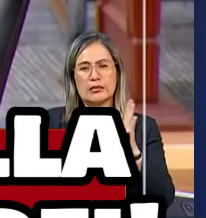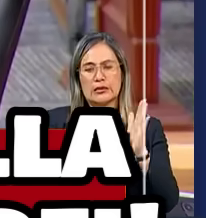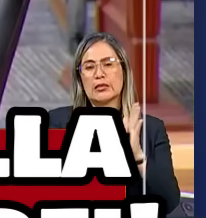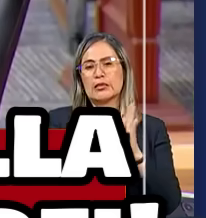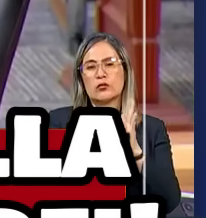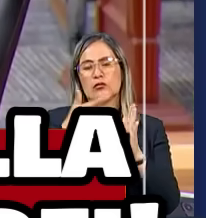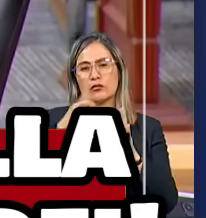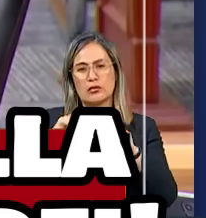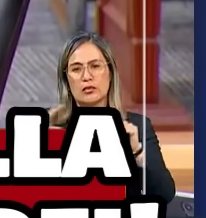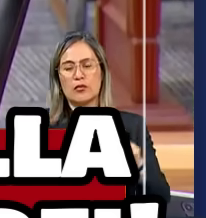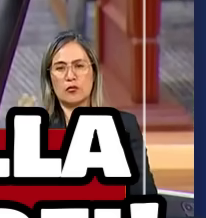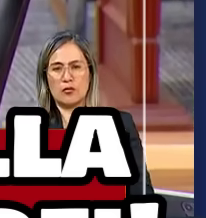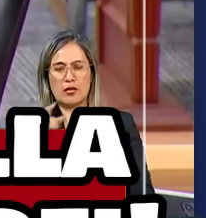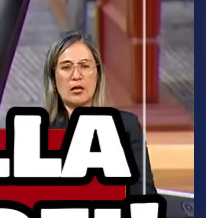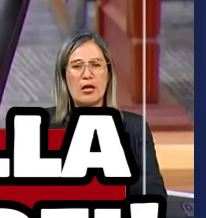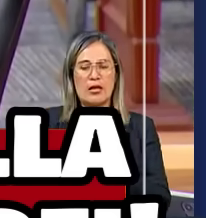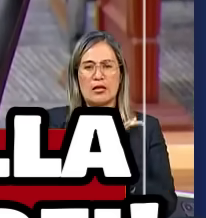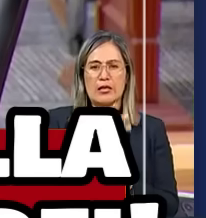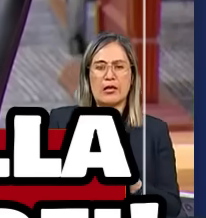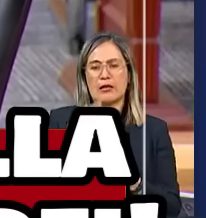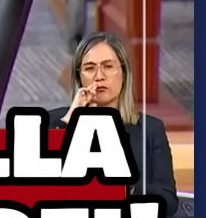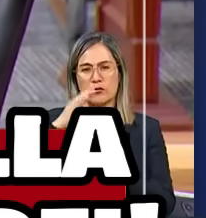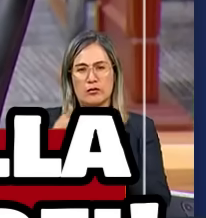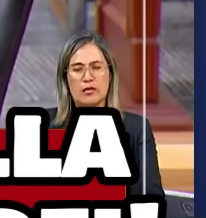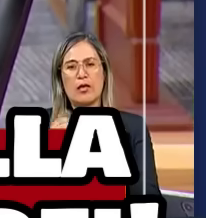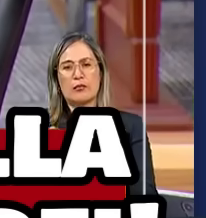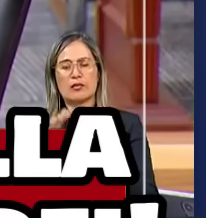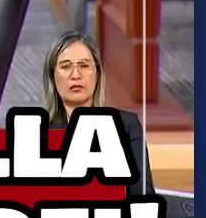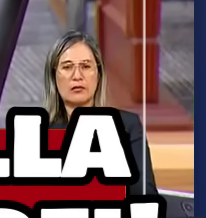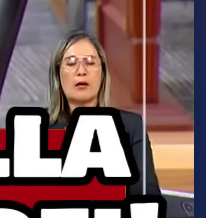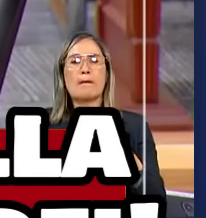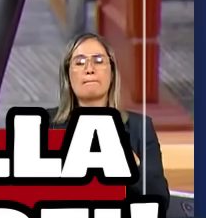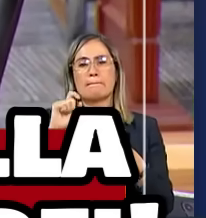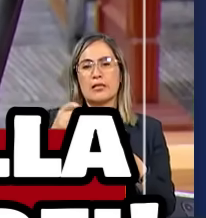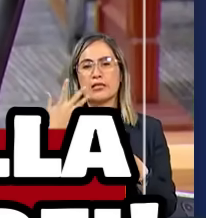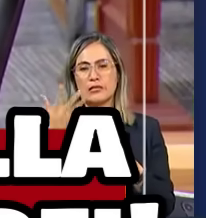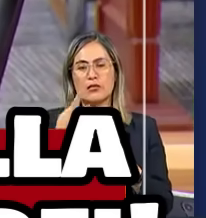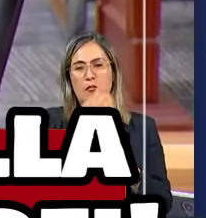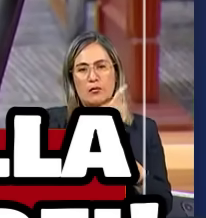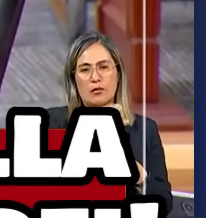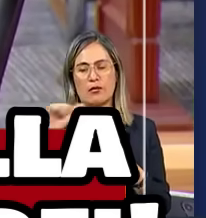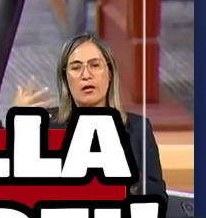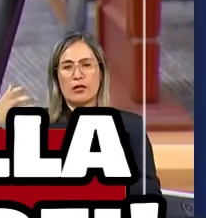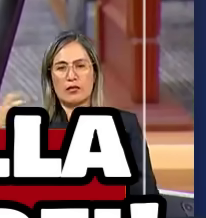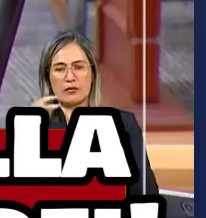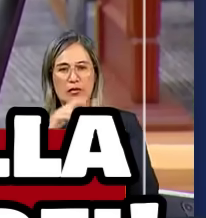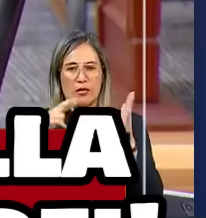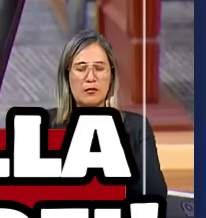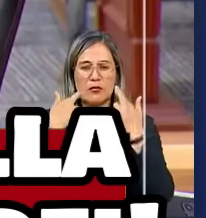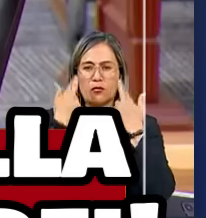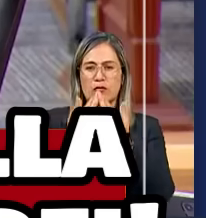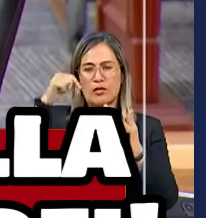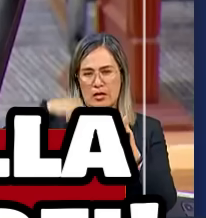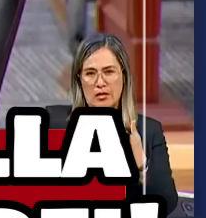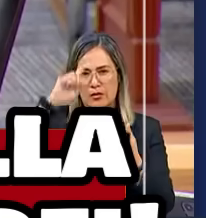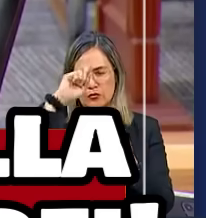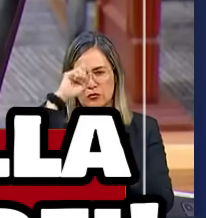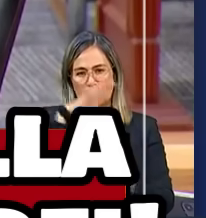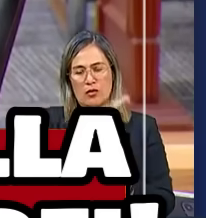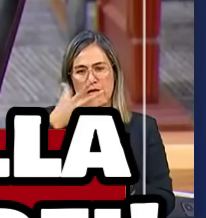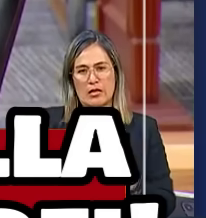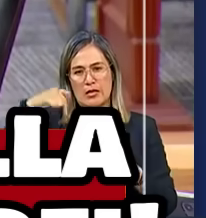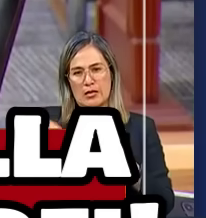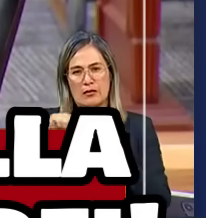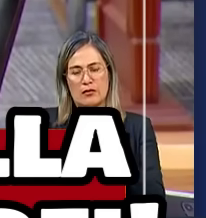fracción novena y 58 de la Ley General de Responsabilidades Administrativas, así como el 25, numerales primero y quinto del reglamento de sesiones del Consejo General del Instituto